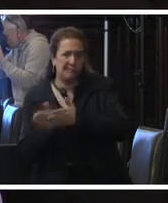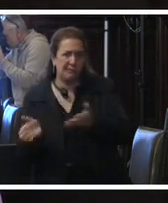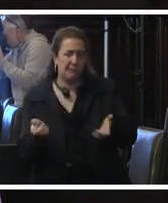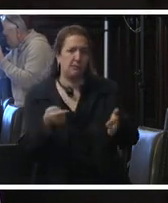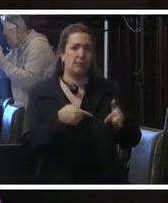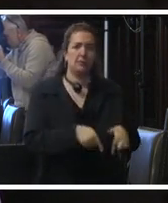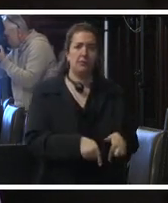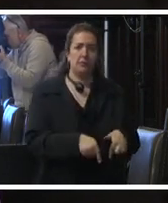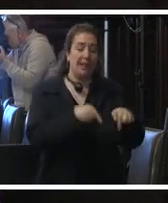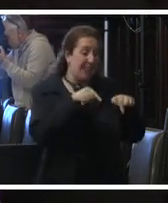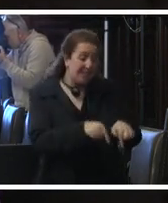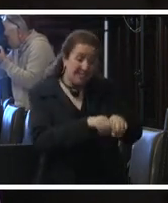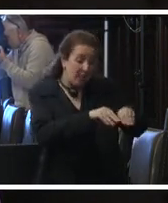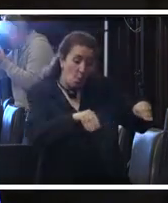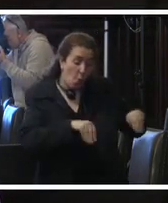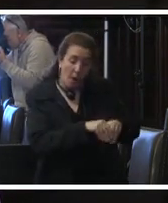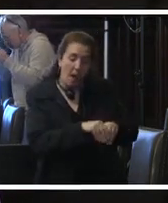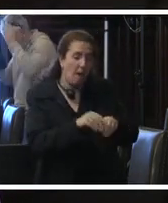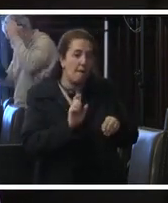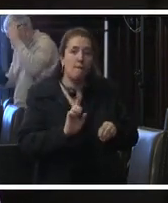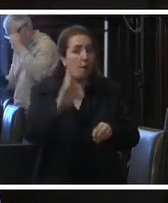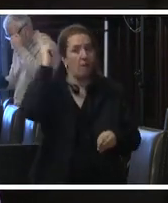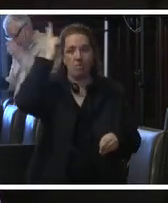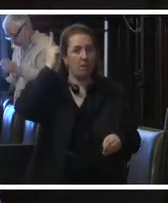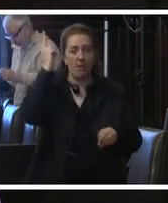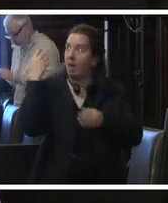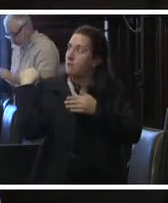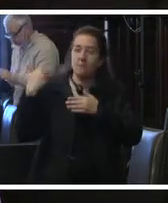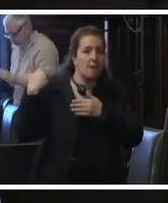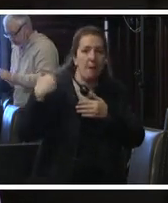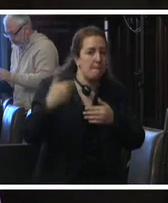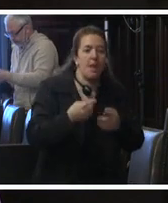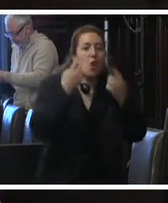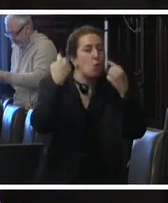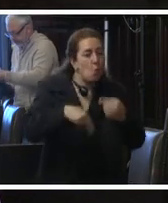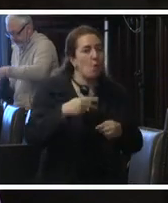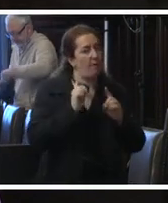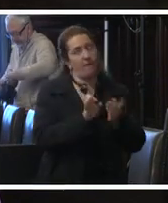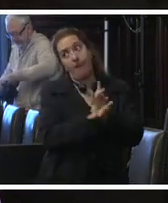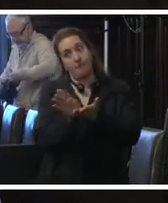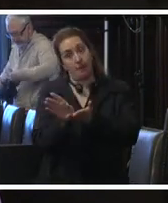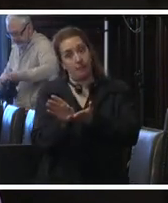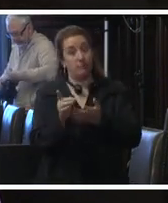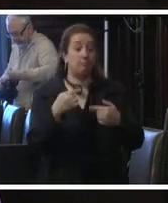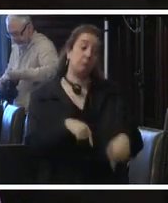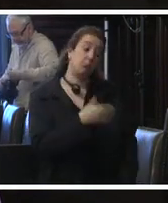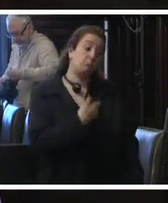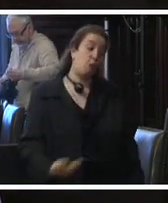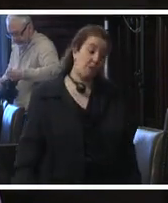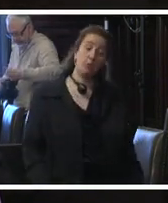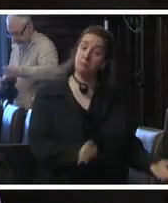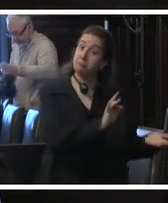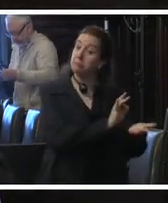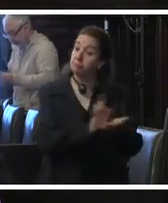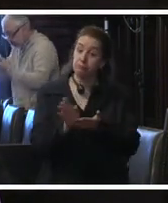fue territorio shuar, de que nunca deberíamos ser desalojados, pero el gobierno ecuatoriano nos desalojó